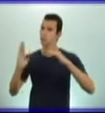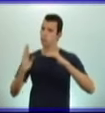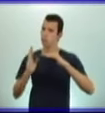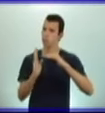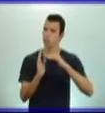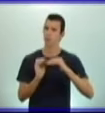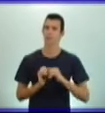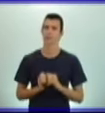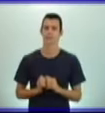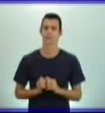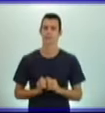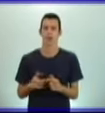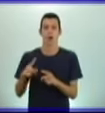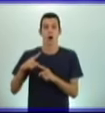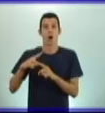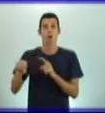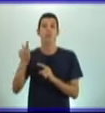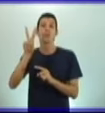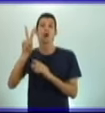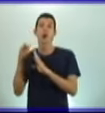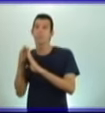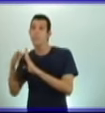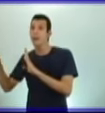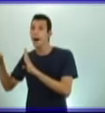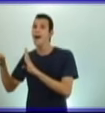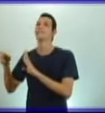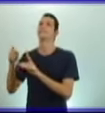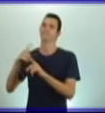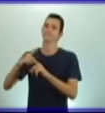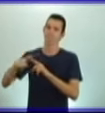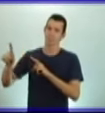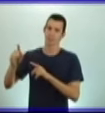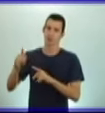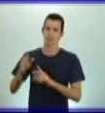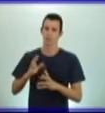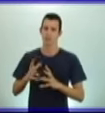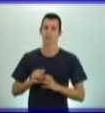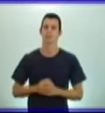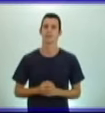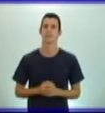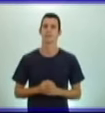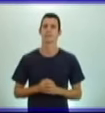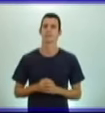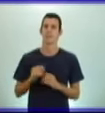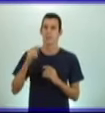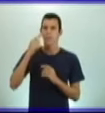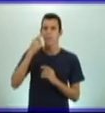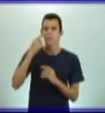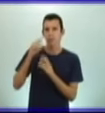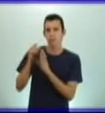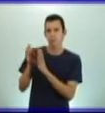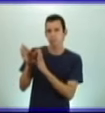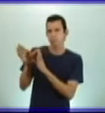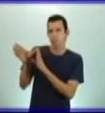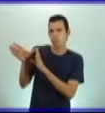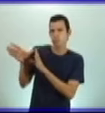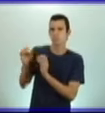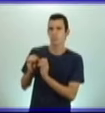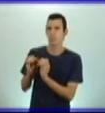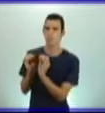dos regiones donde esta función es negativa. Para decir entonces que esa función es negativa para las x